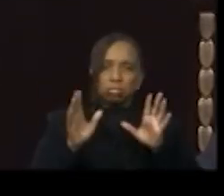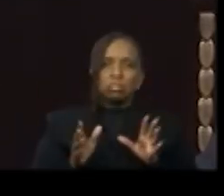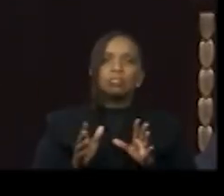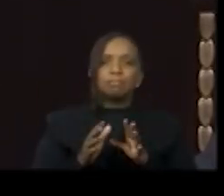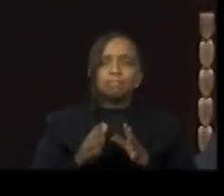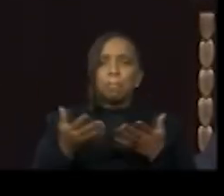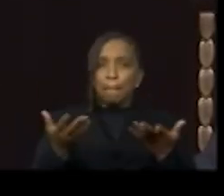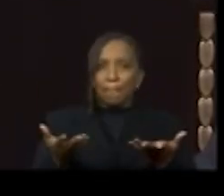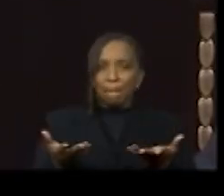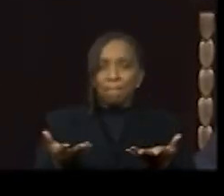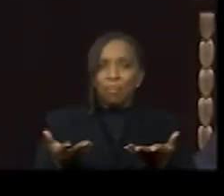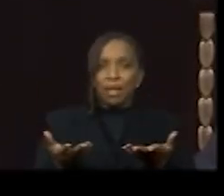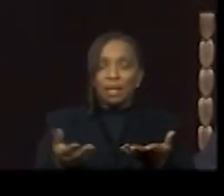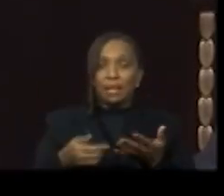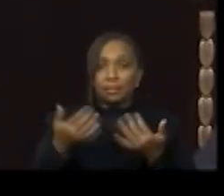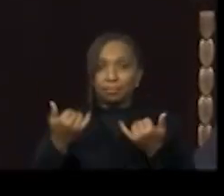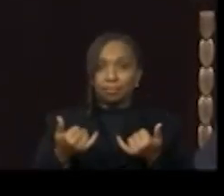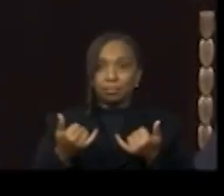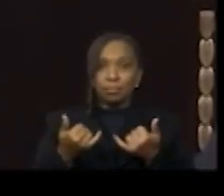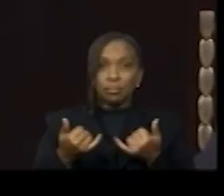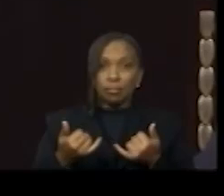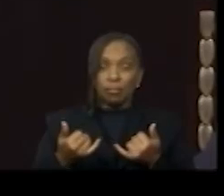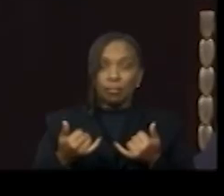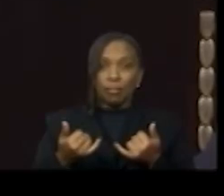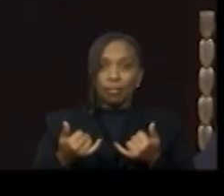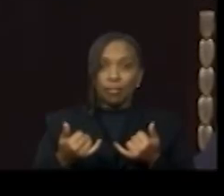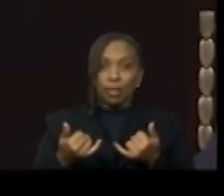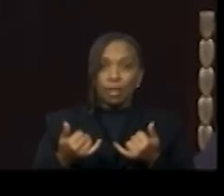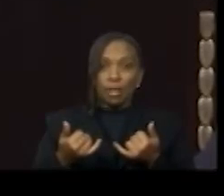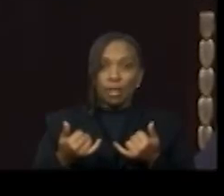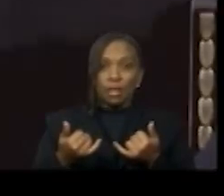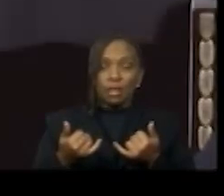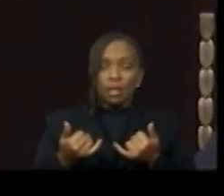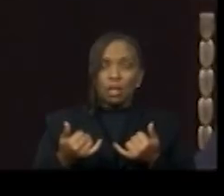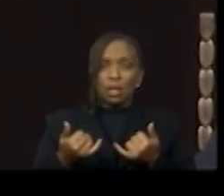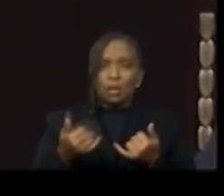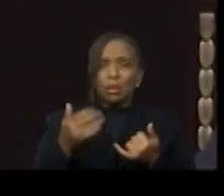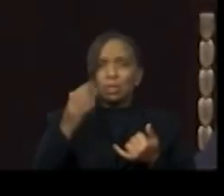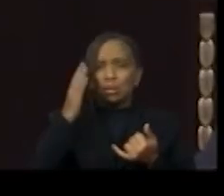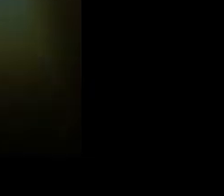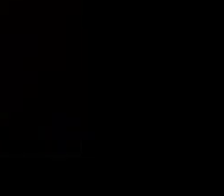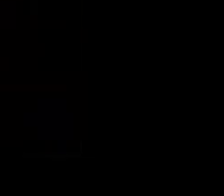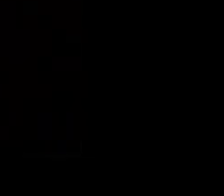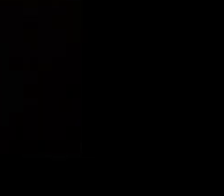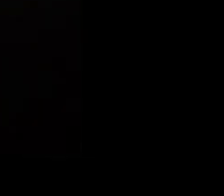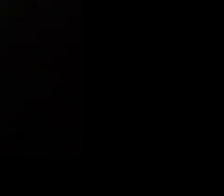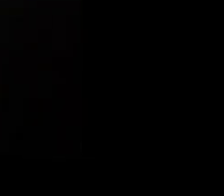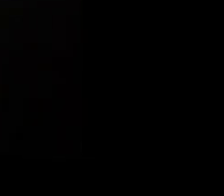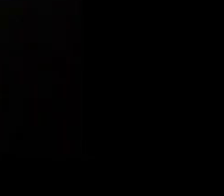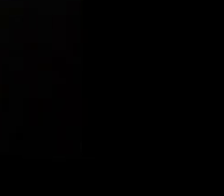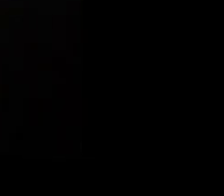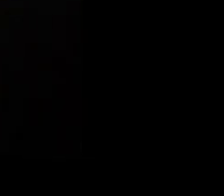el mandatario de turno Y en este caso es todo lo contrario naña paso a paso